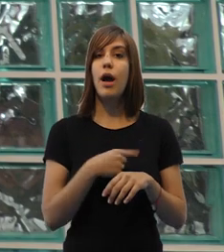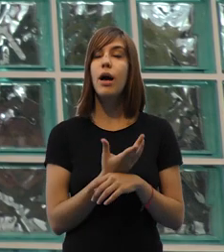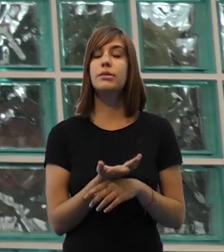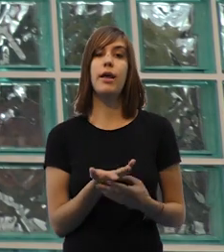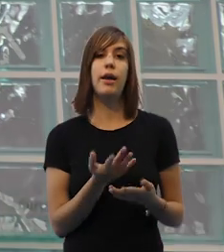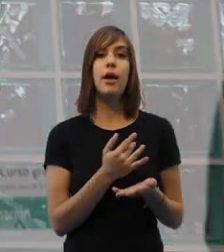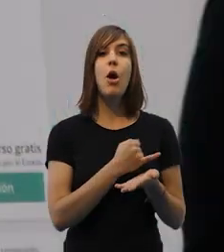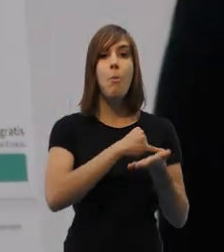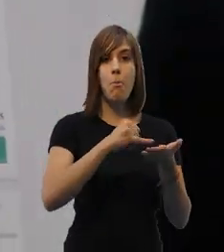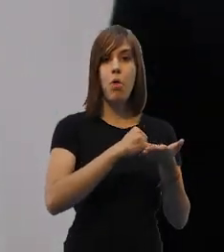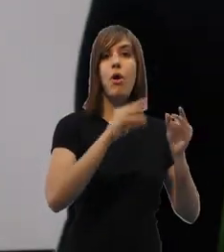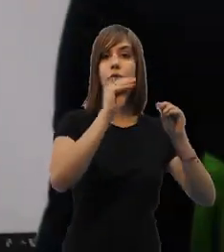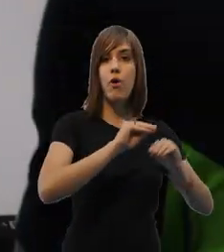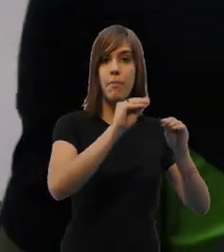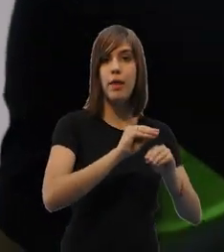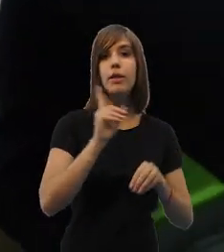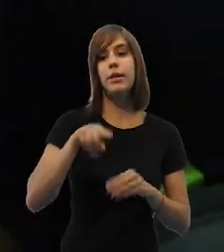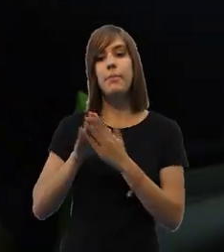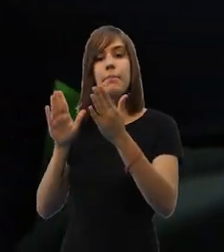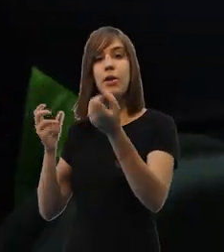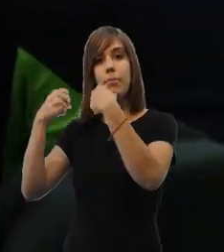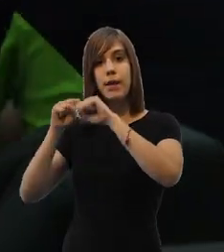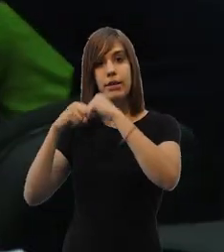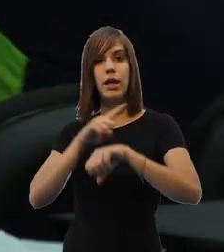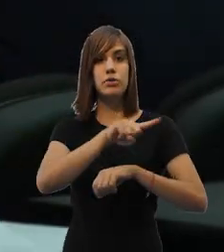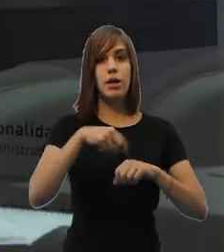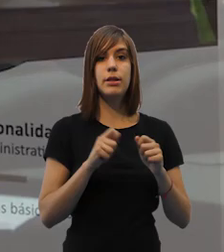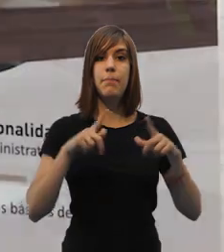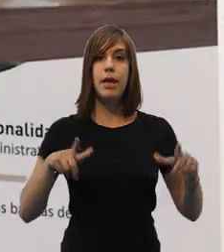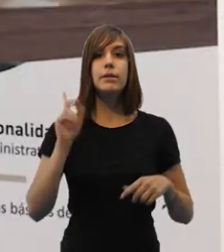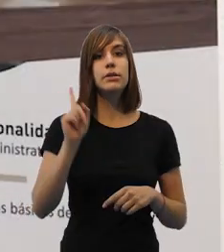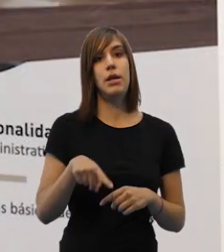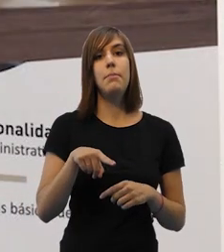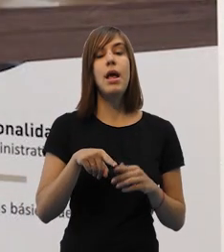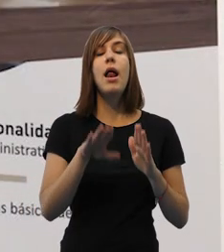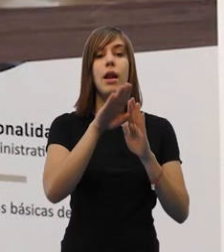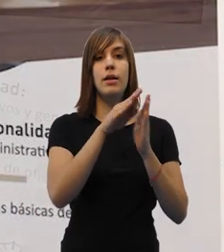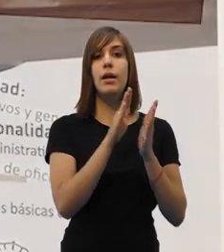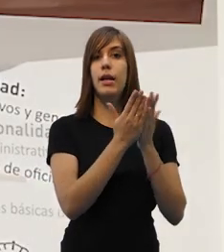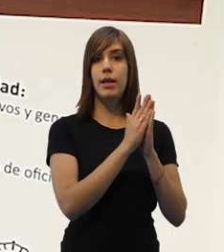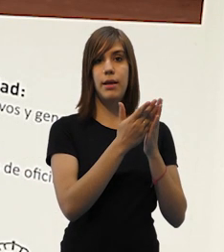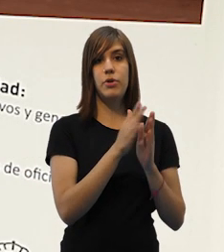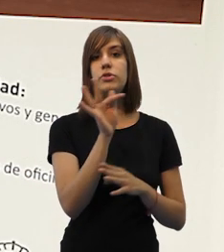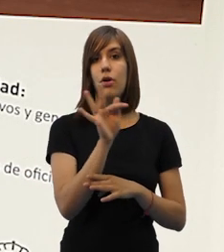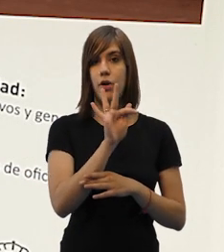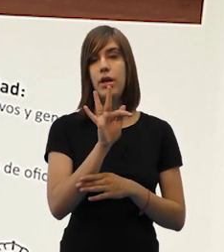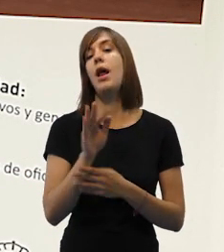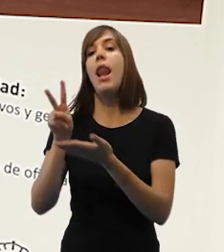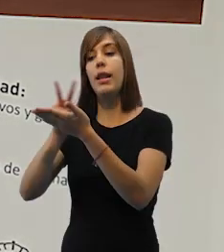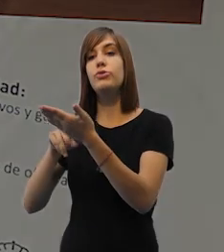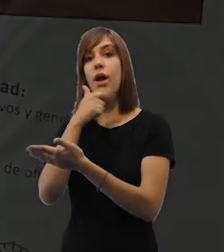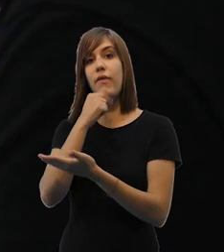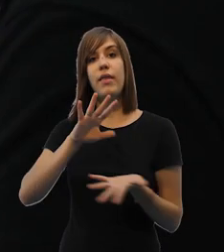de los módulos de formación y también del periodo de prácticas. También se han adaptado los manuales a lectura fácil para